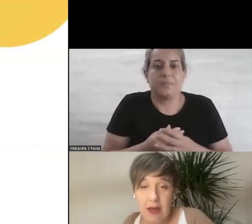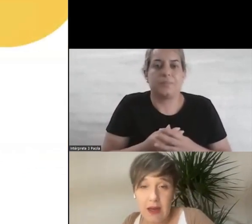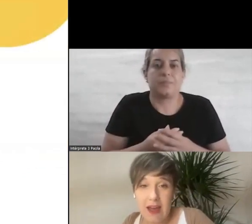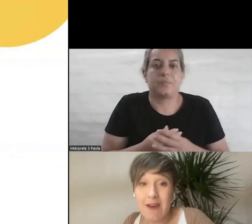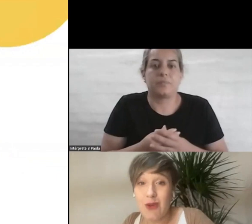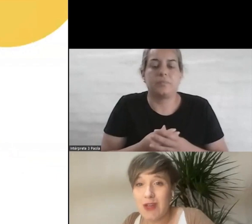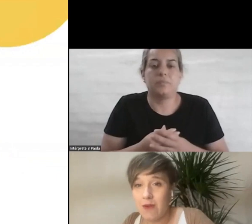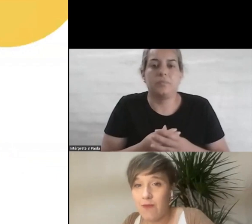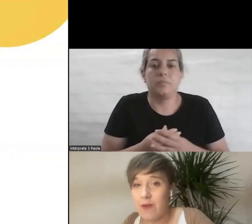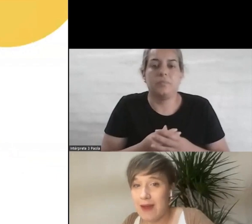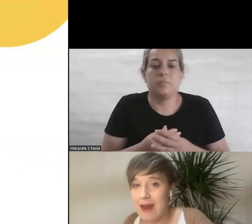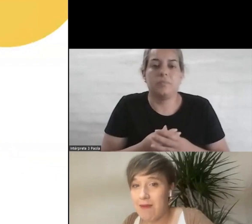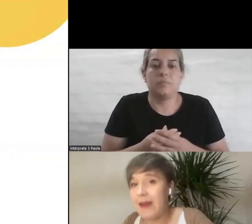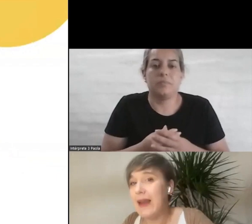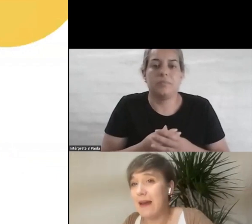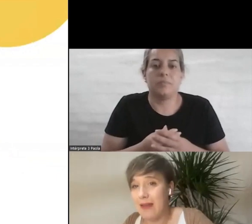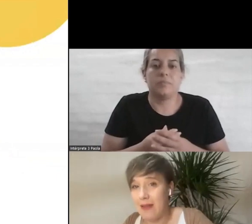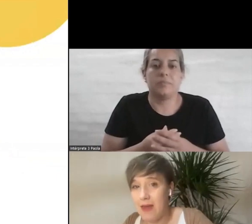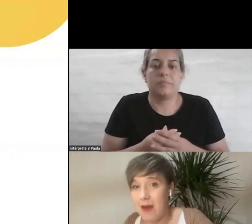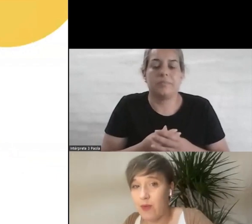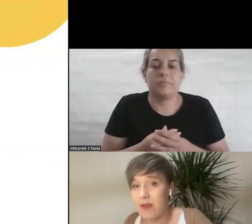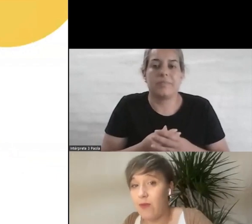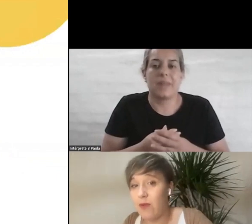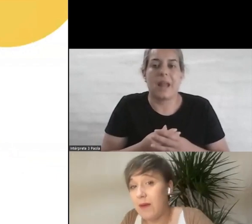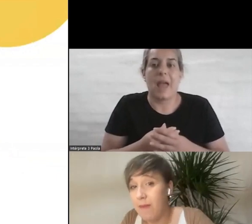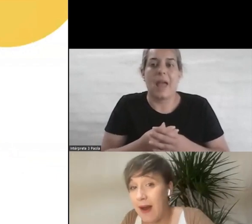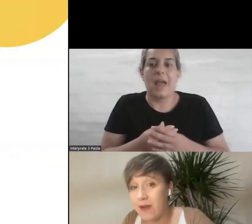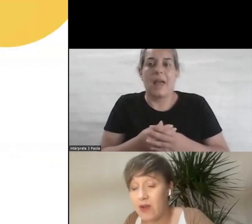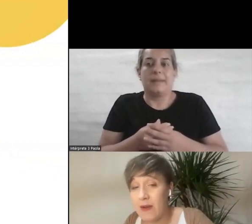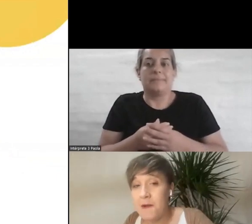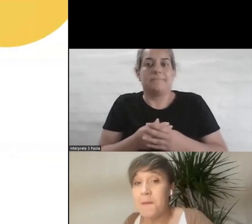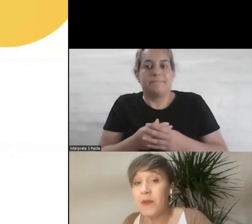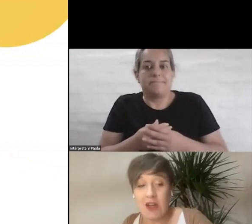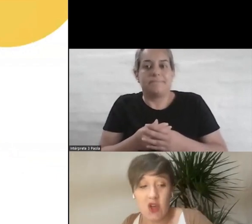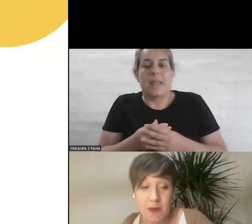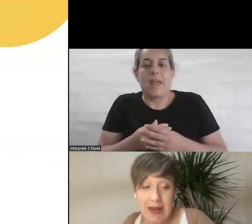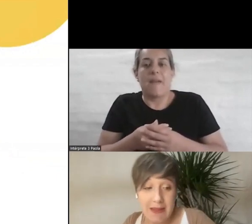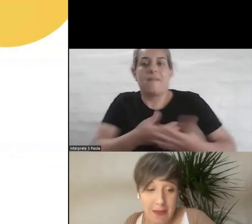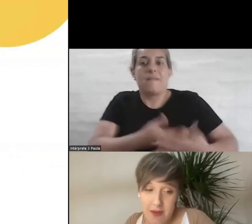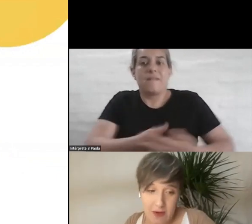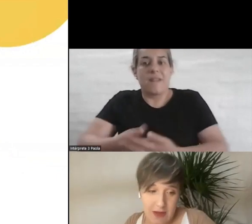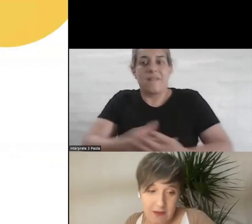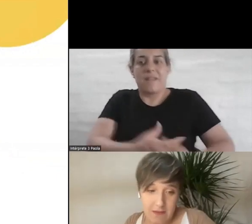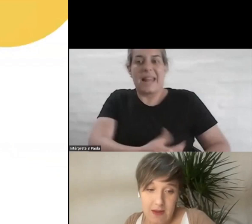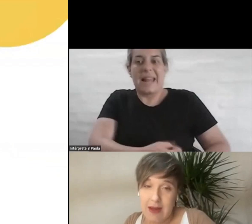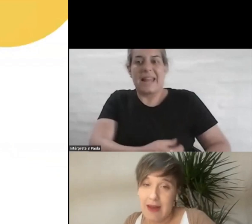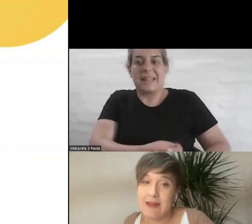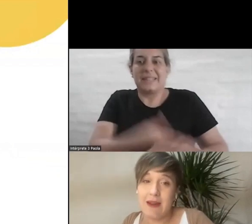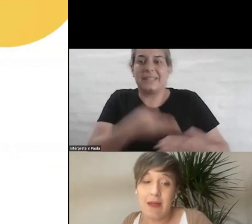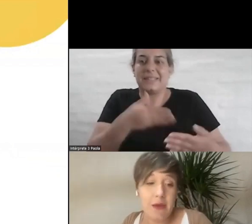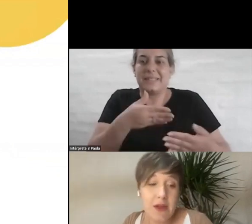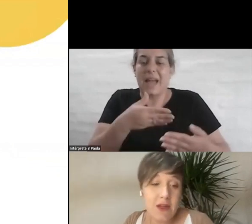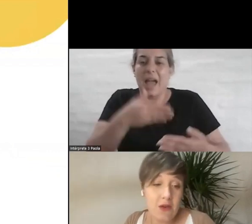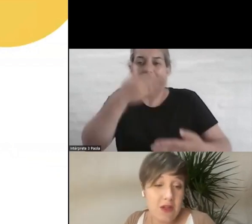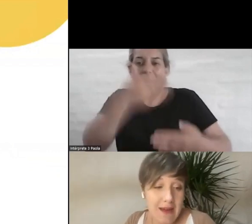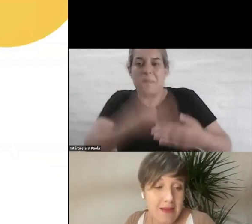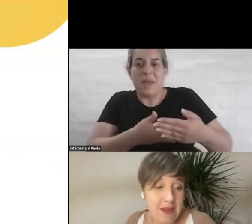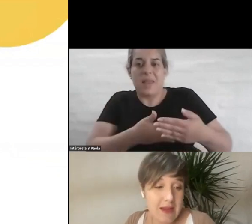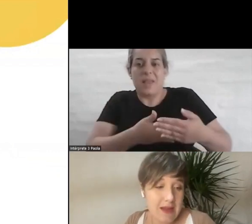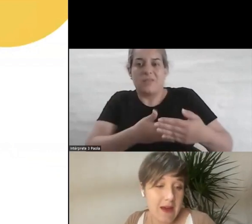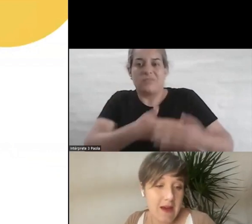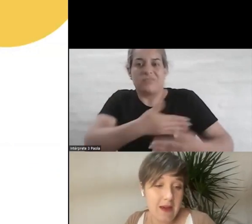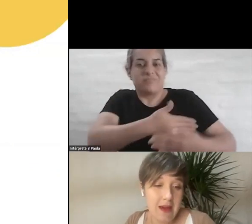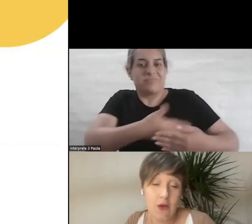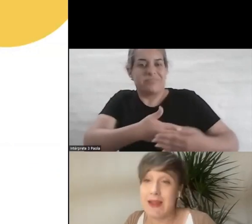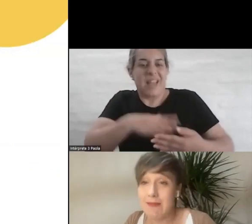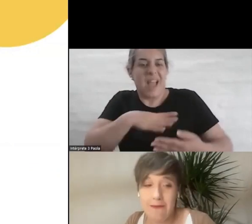Pero, ¿qué factores influyen en el bebé y la lactancia? Pues influyen varios. Las hospitalizaciones. Las intervenciones constantes